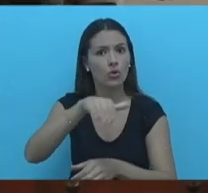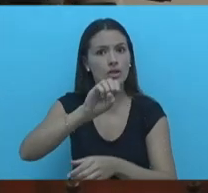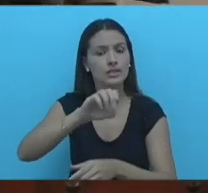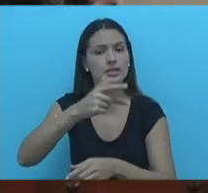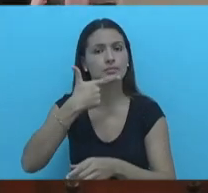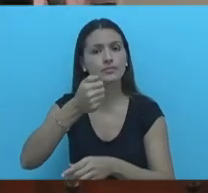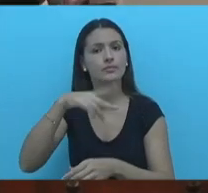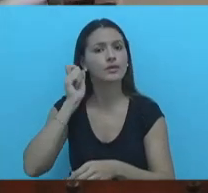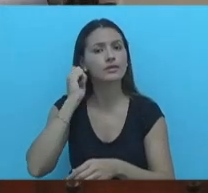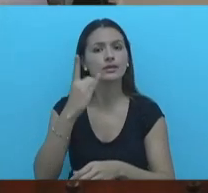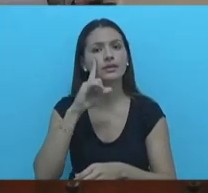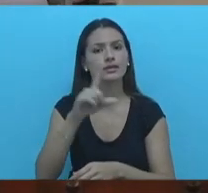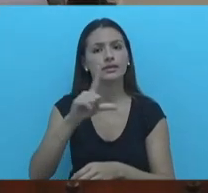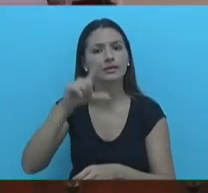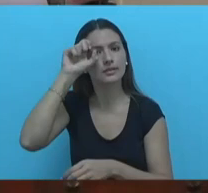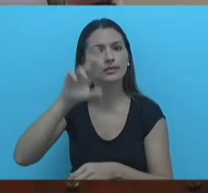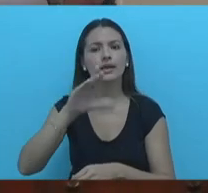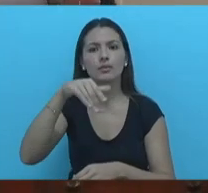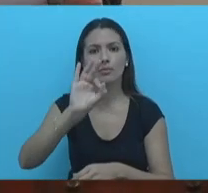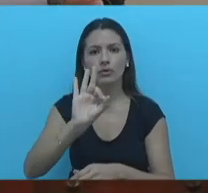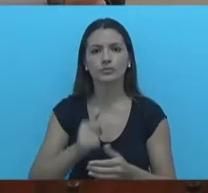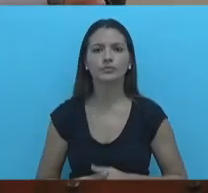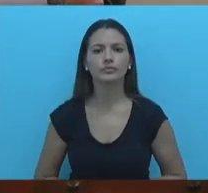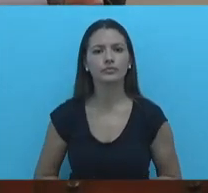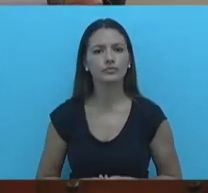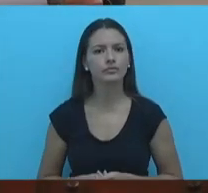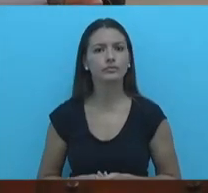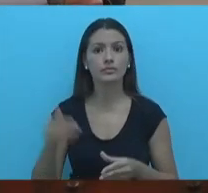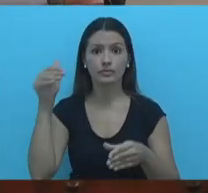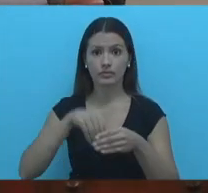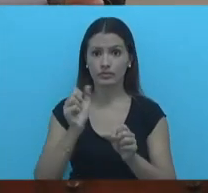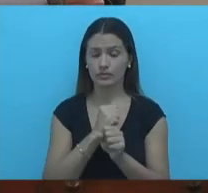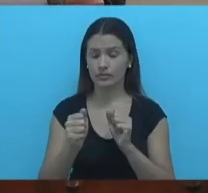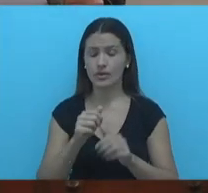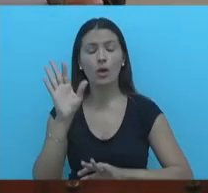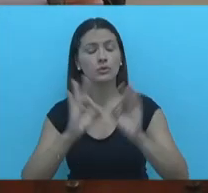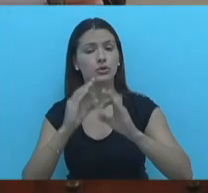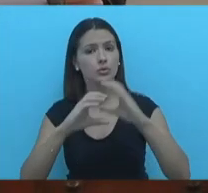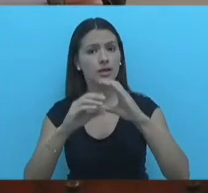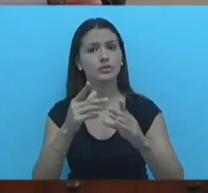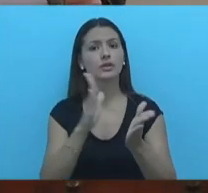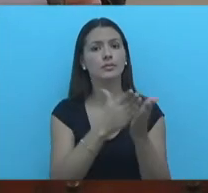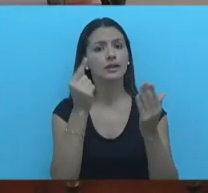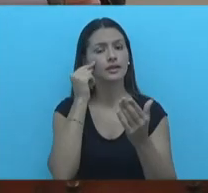el proyecto sobre tablas, aprobado. A votación el proyecto, aprobado. Proyecto de comunicación, expediente